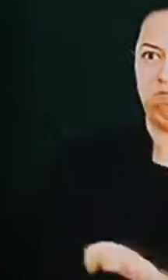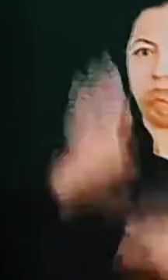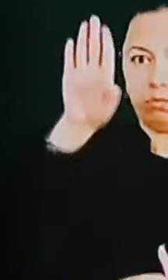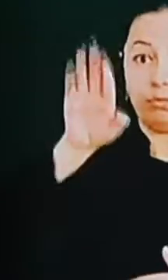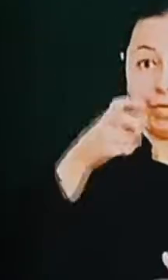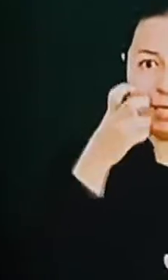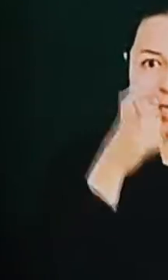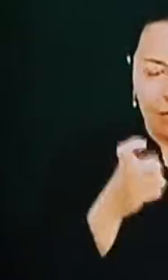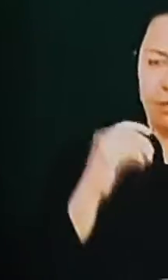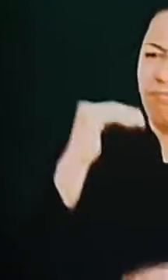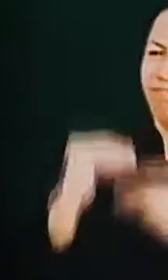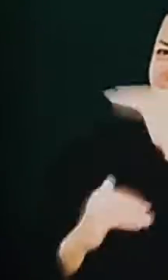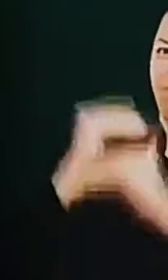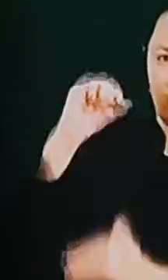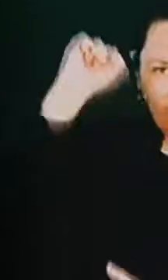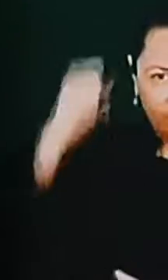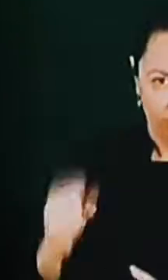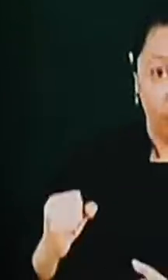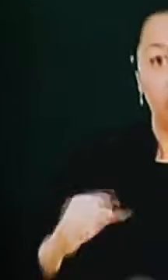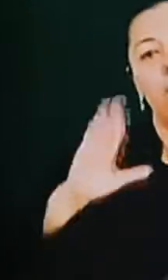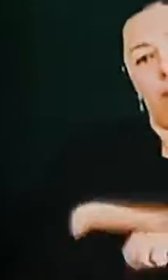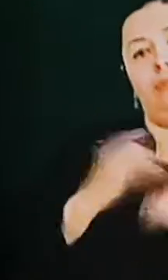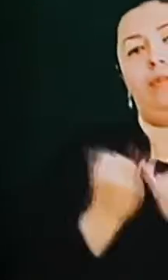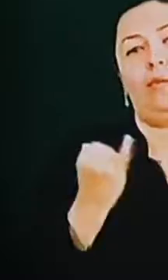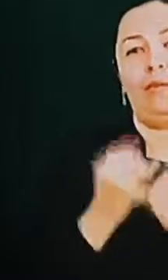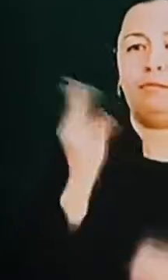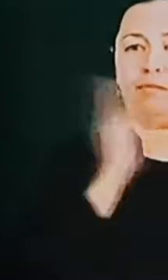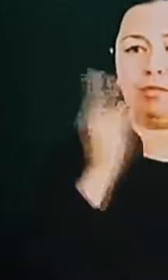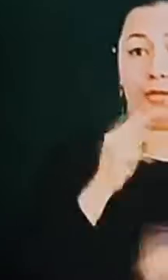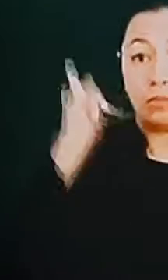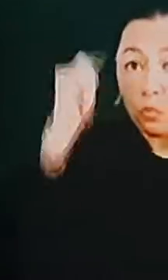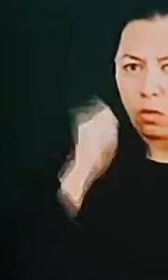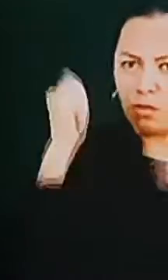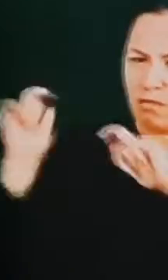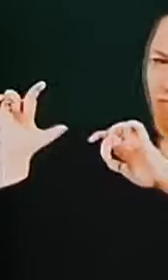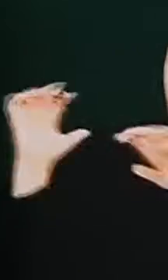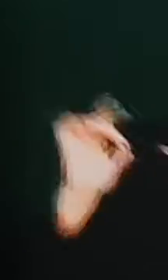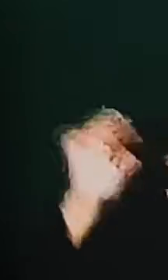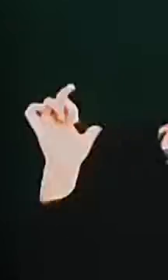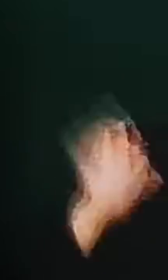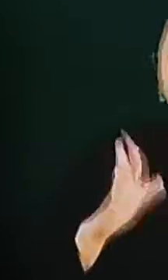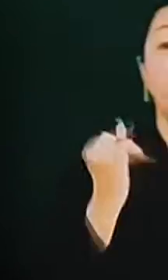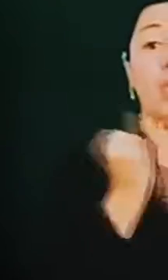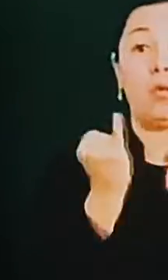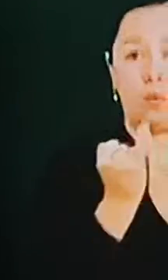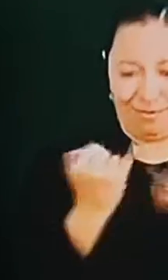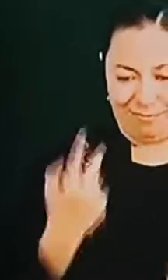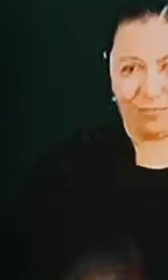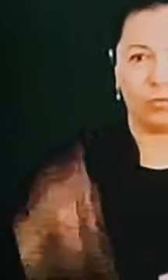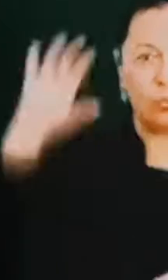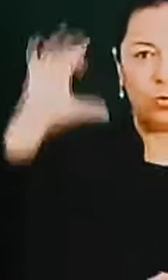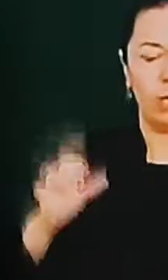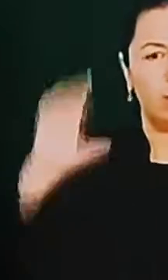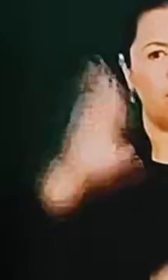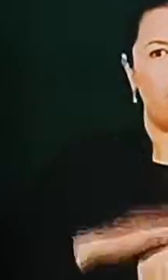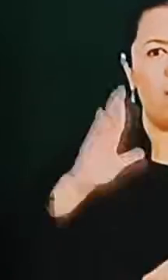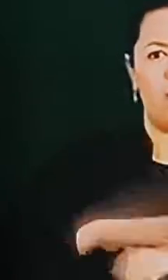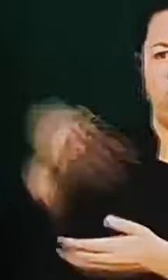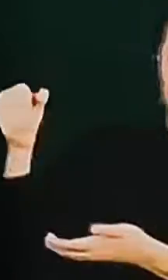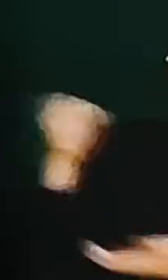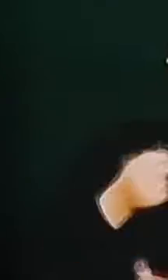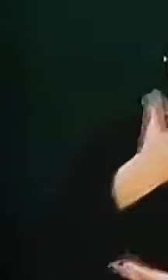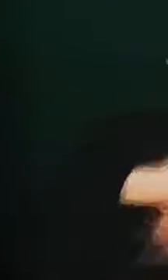creciendo, Mazatlán como destino turístico, Culiacán, que ha traído muchísima inversión, y los